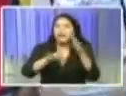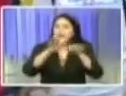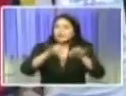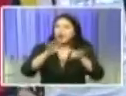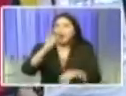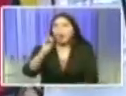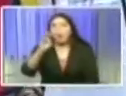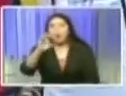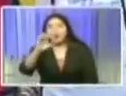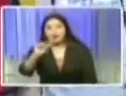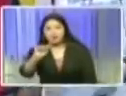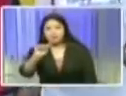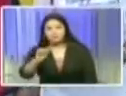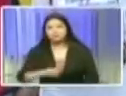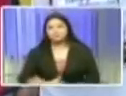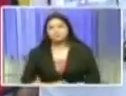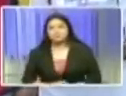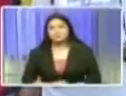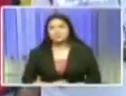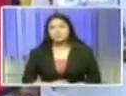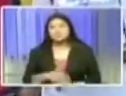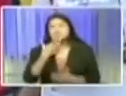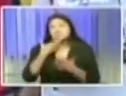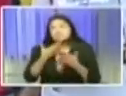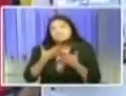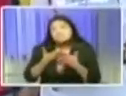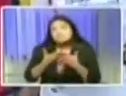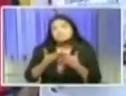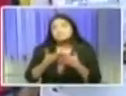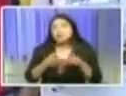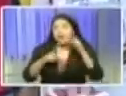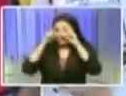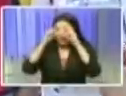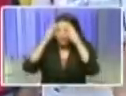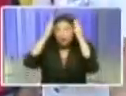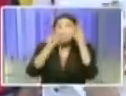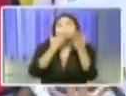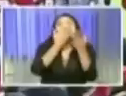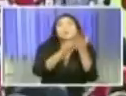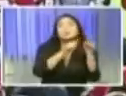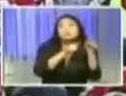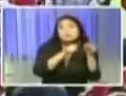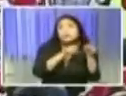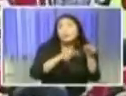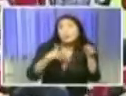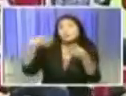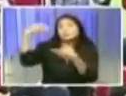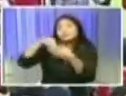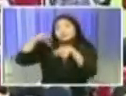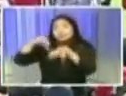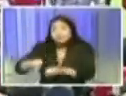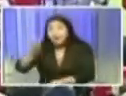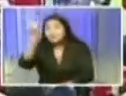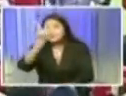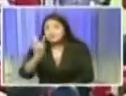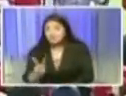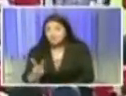OEA, por petición apátrida de Ramos Alup, lograron intervenir